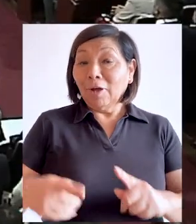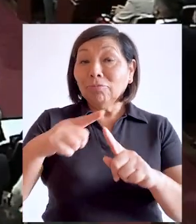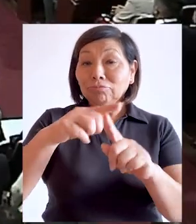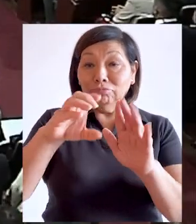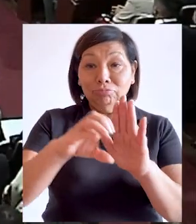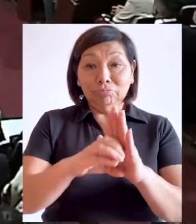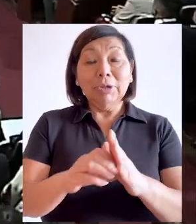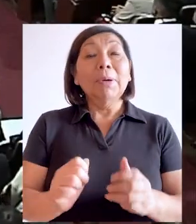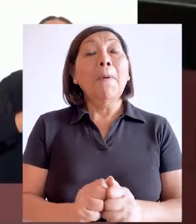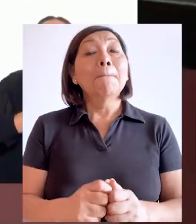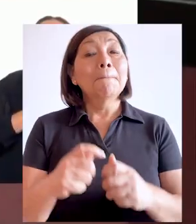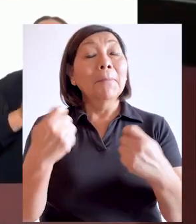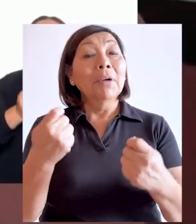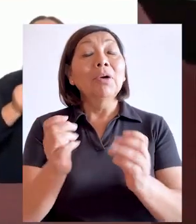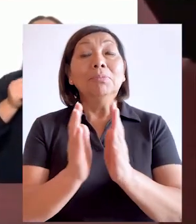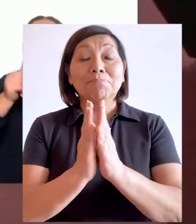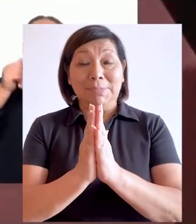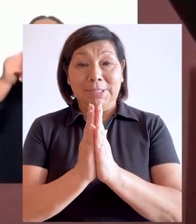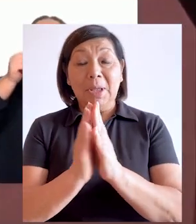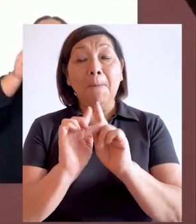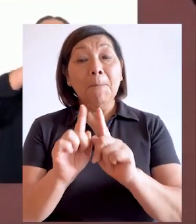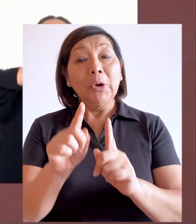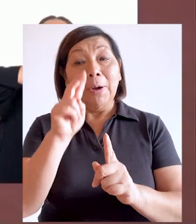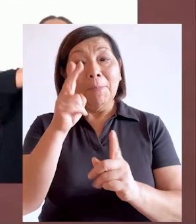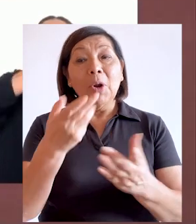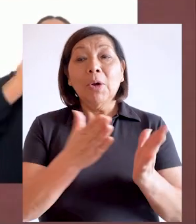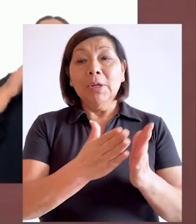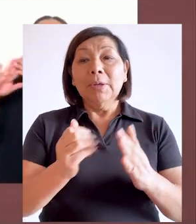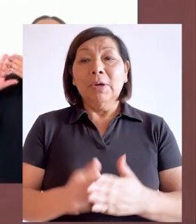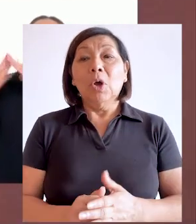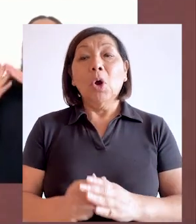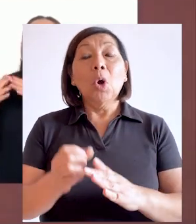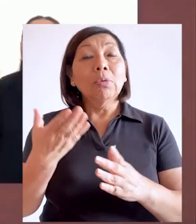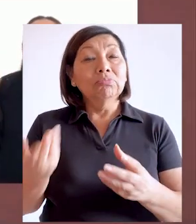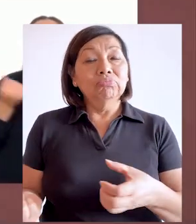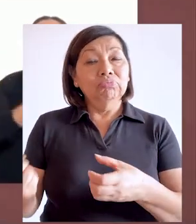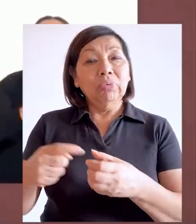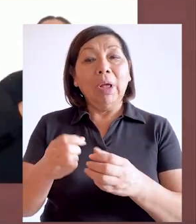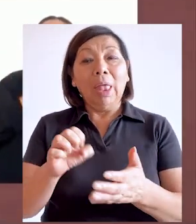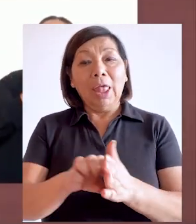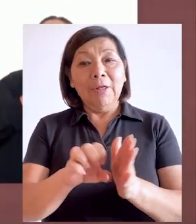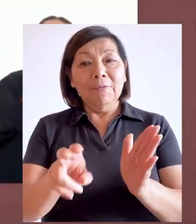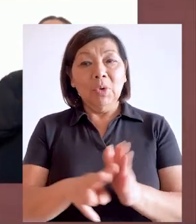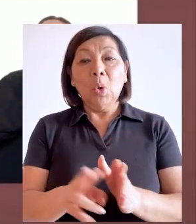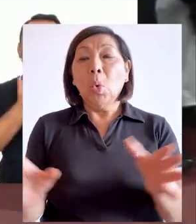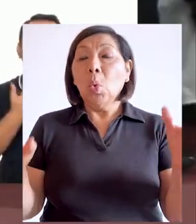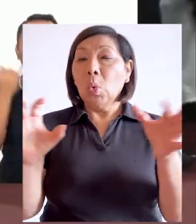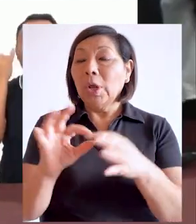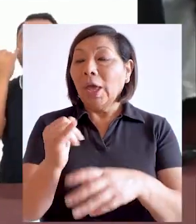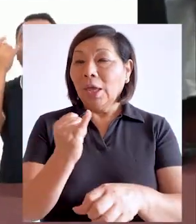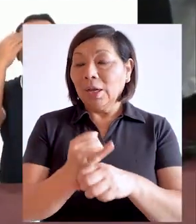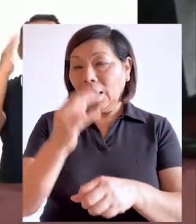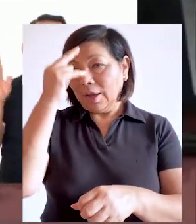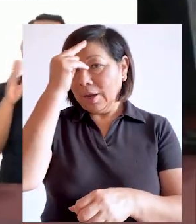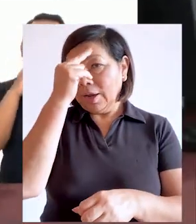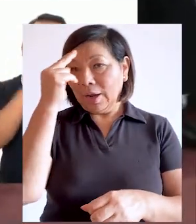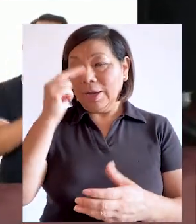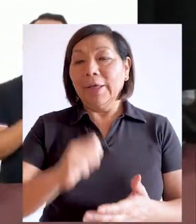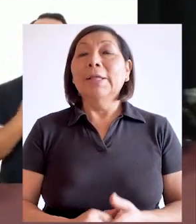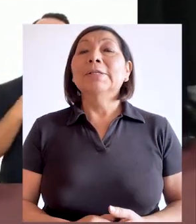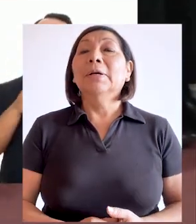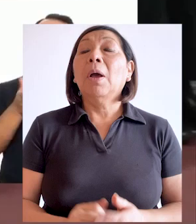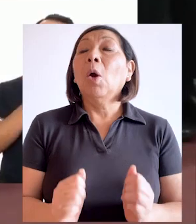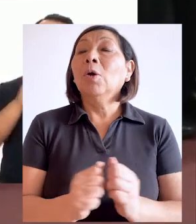presidente del TC asistió a la ceremonia de acción de gracias por el Perú, organizado por el Concilio Nacional Evangélico y la Unión de Iglesias